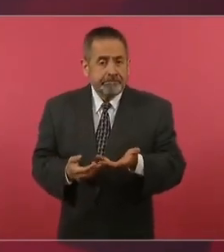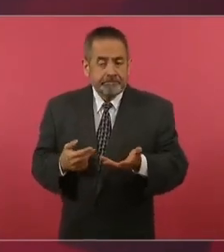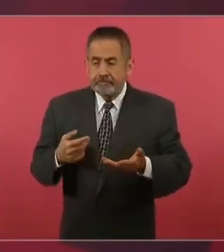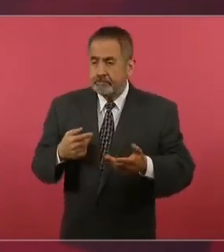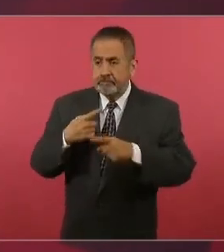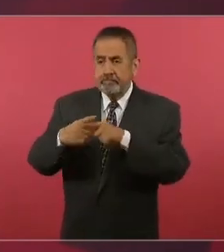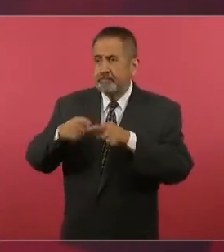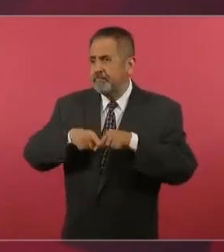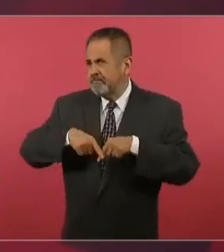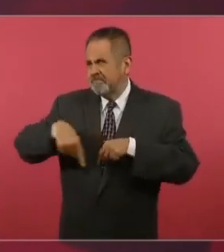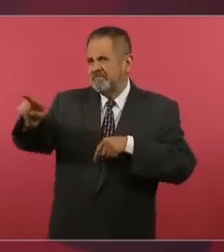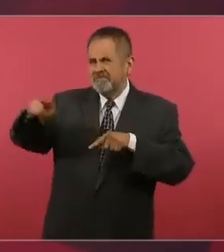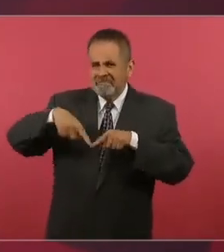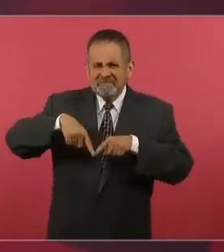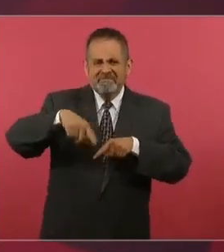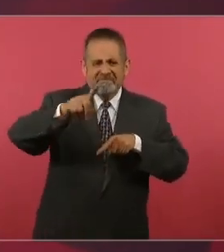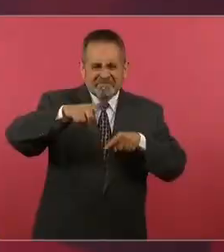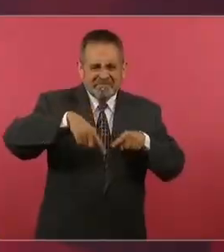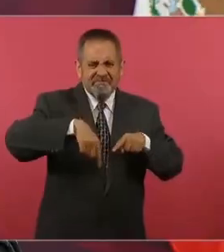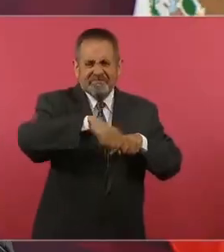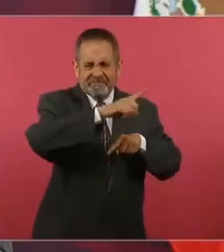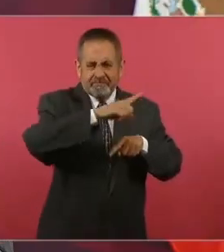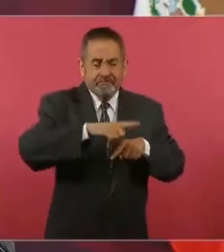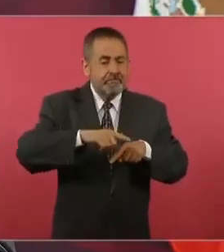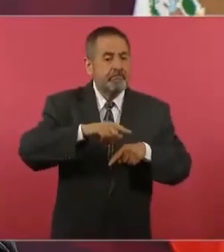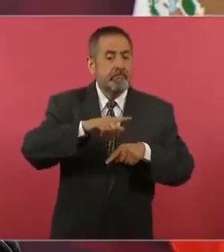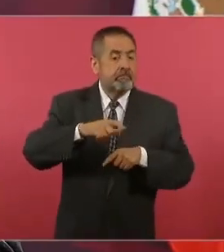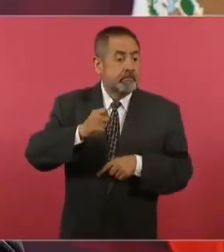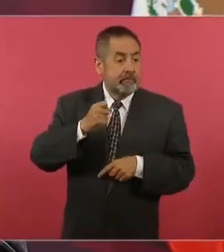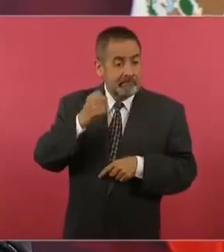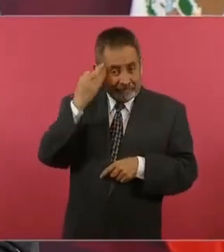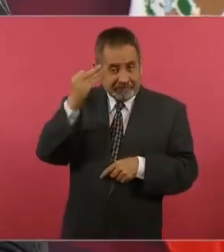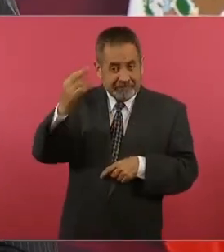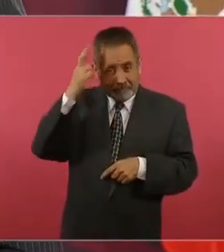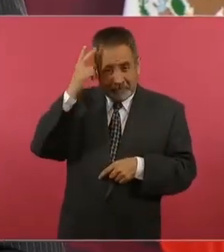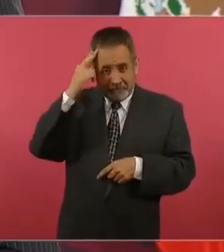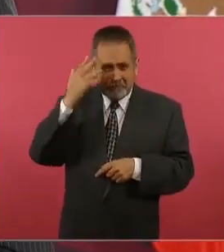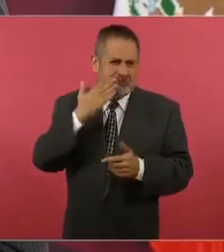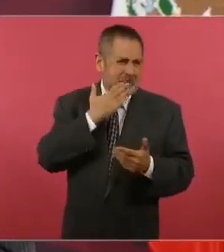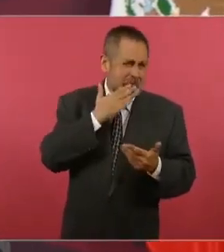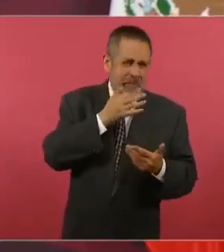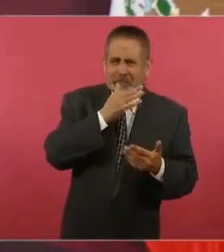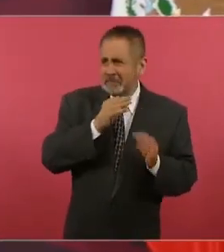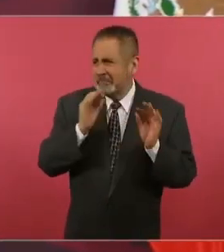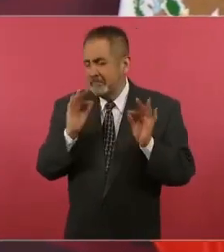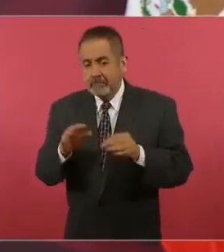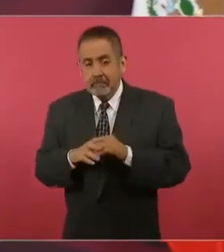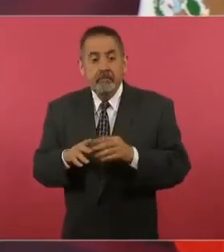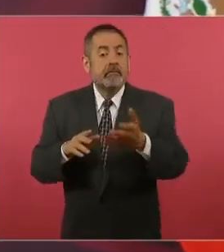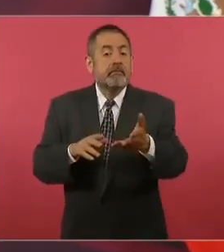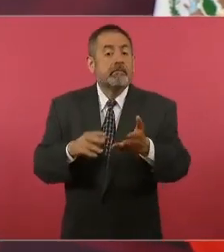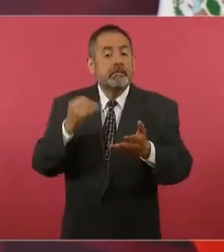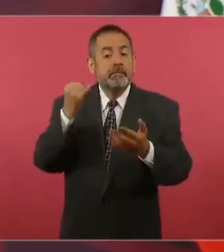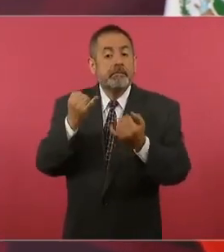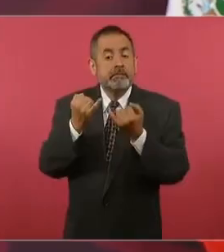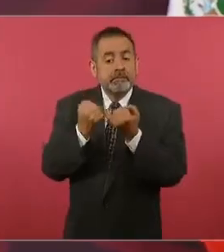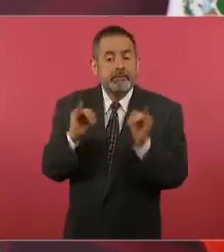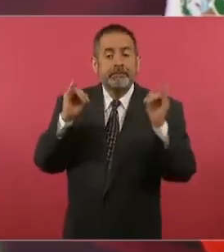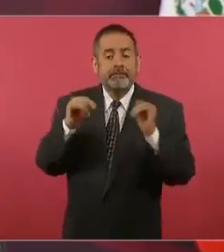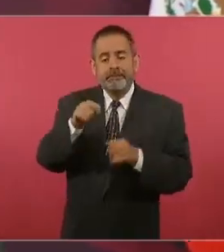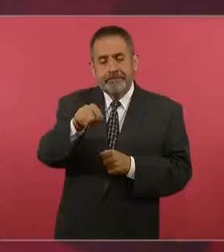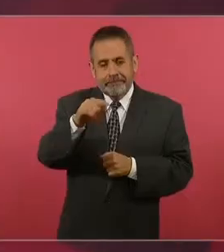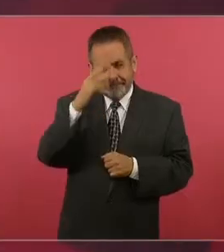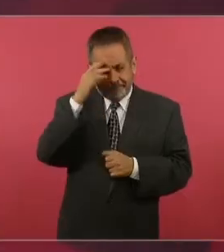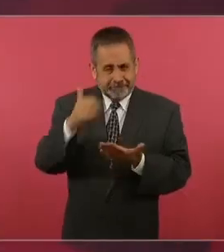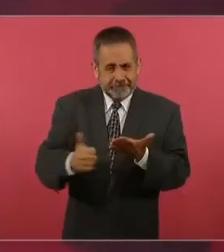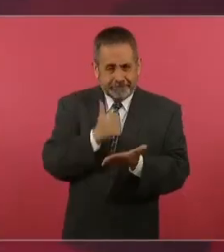a todos lados, o sea, en el Porfiriato, una gran fiesta. Bueno, cuando inauguraron este tren de